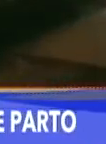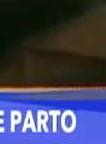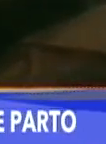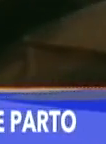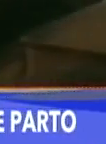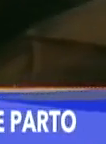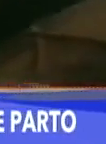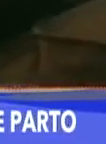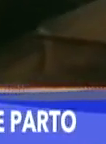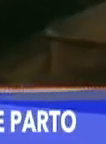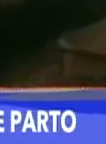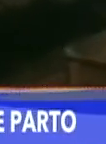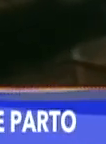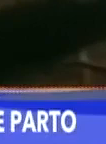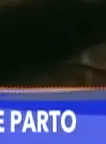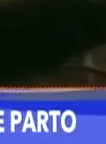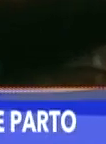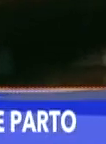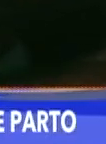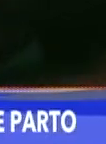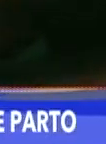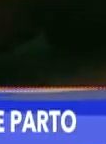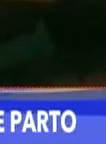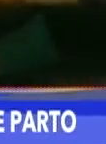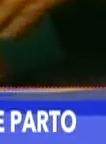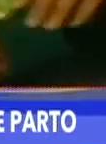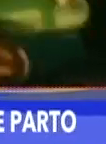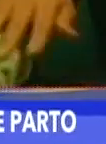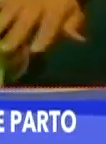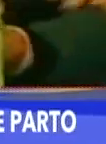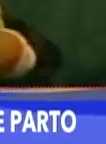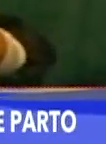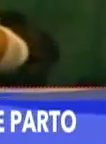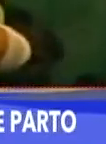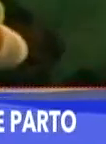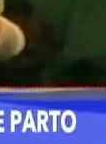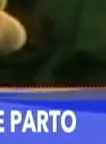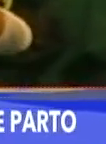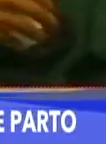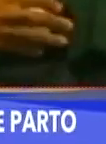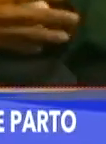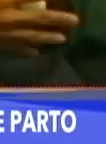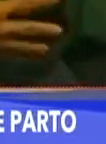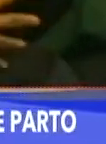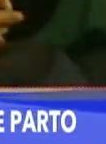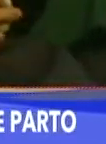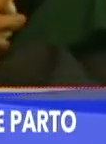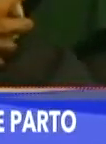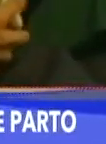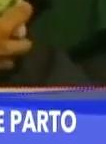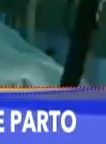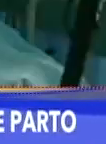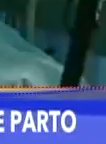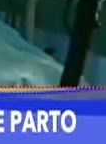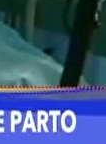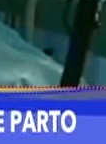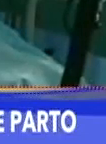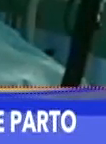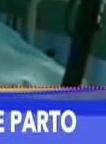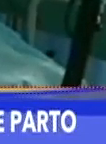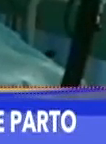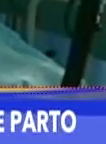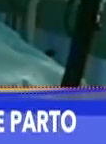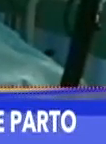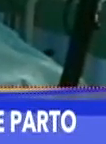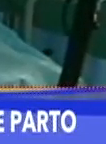Orión contamos con 733 gestantes, 1113 lactantes y 33